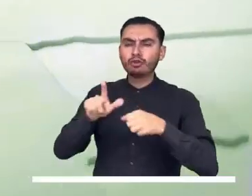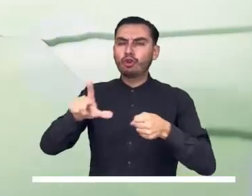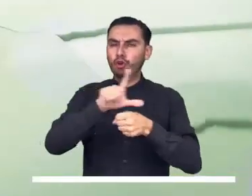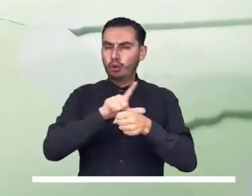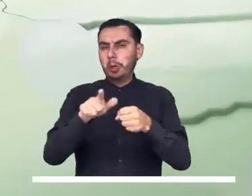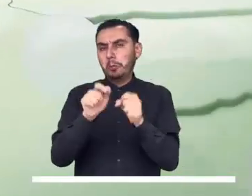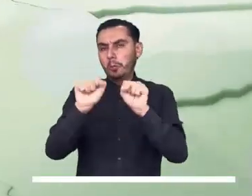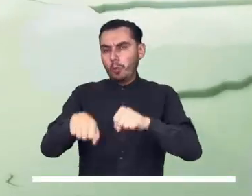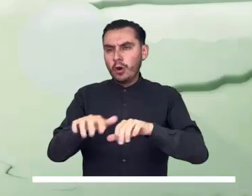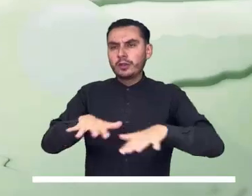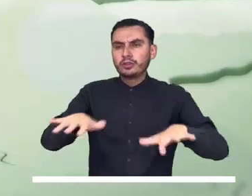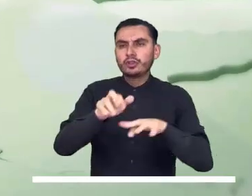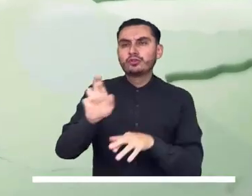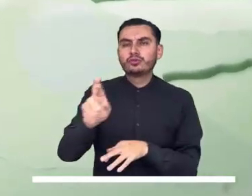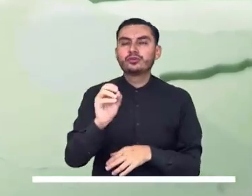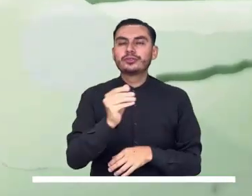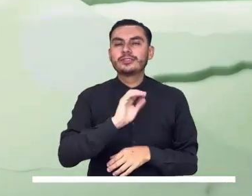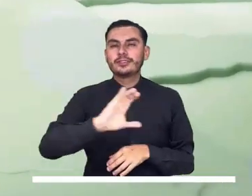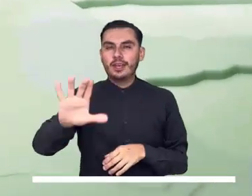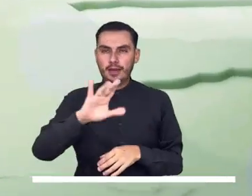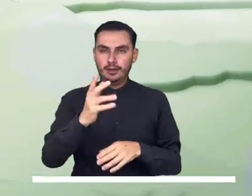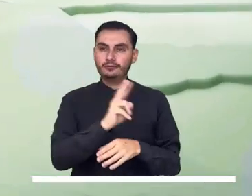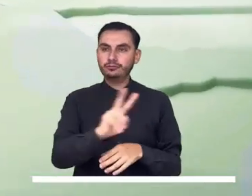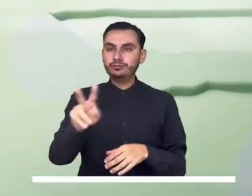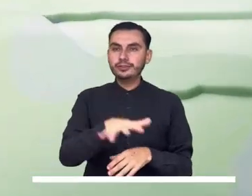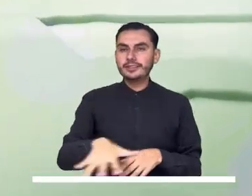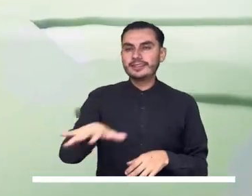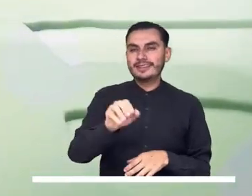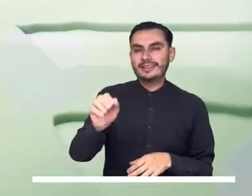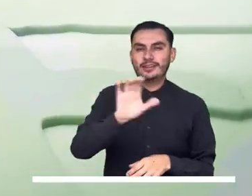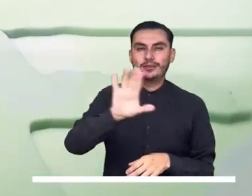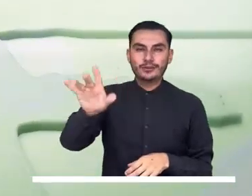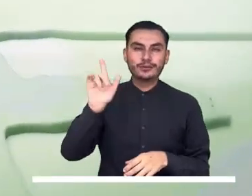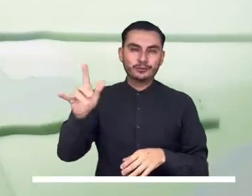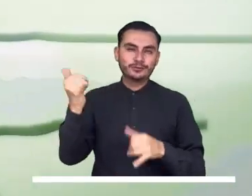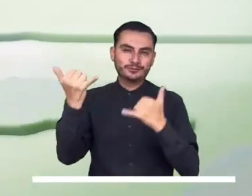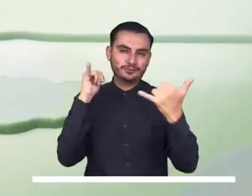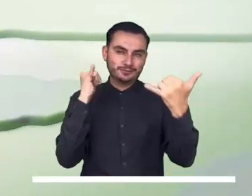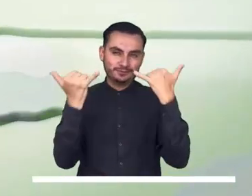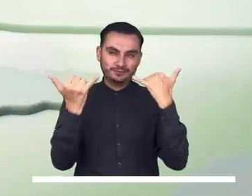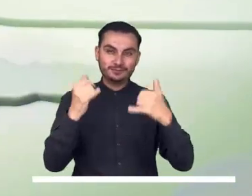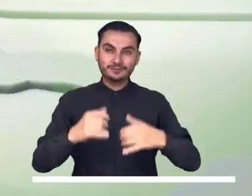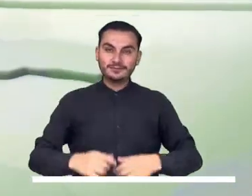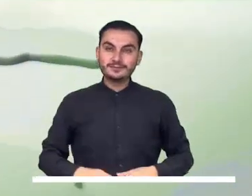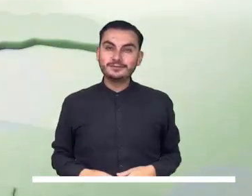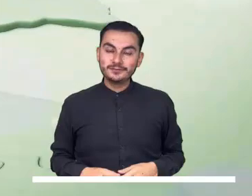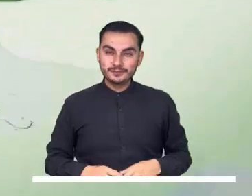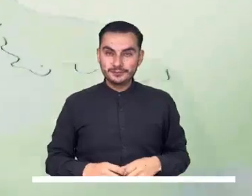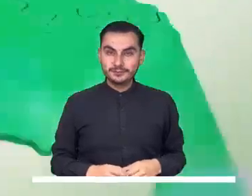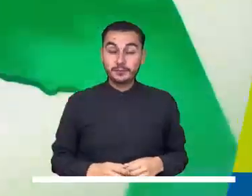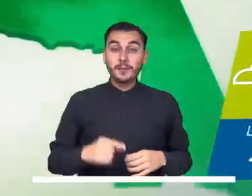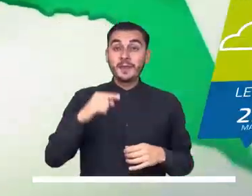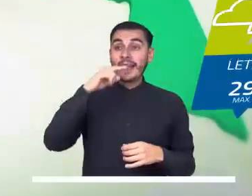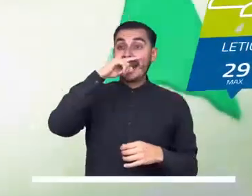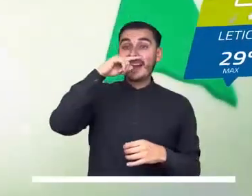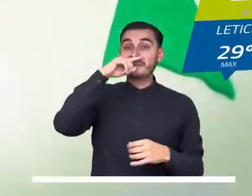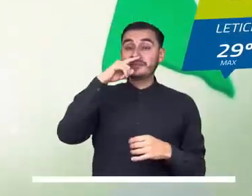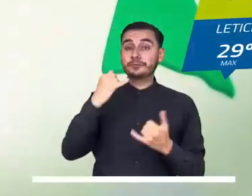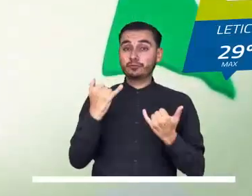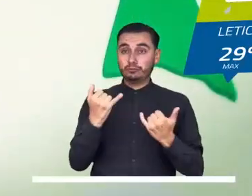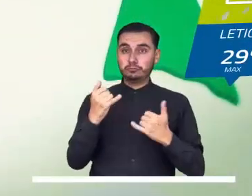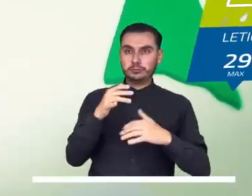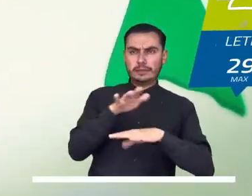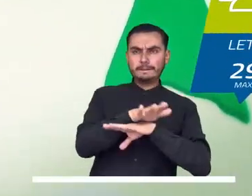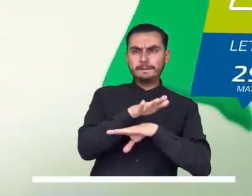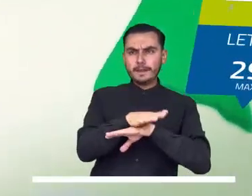de los llanos se proyectan en Meta. Lloviznas locales son posibles en el sur y occidente de Vichada y occidente de Casanare